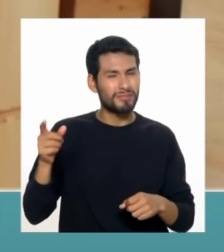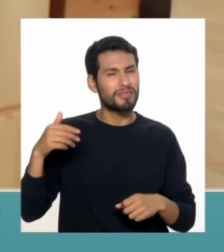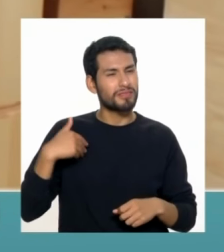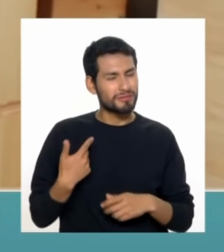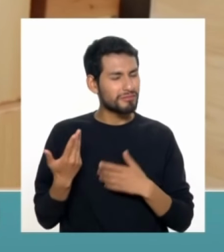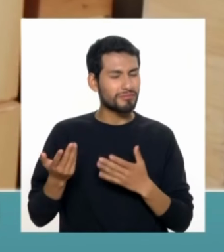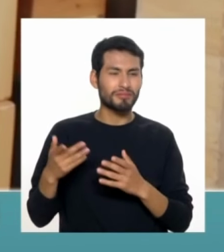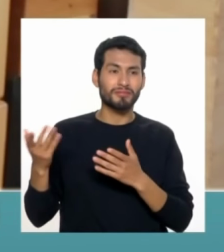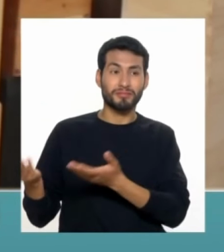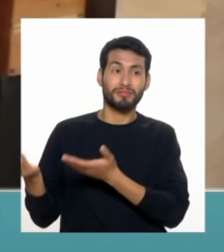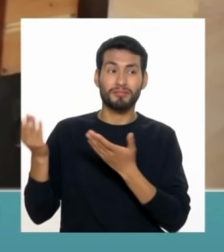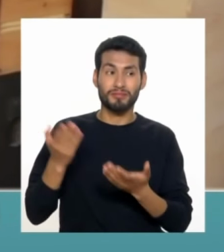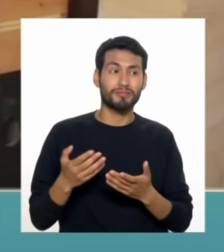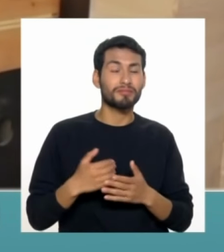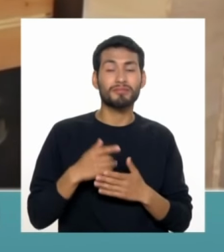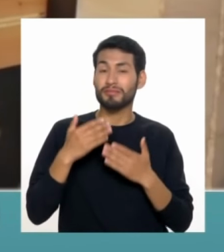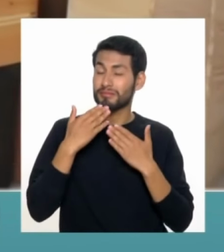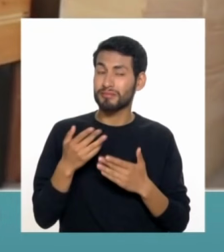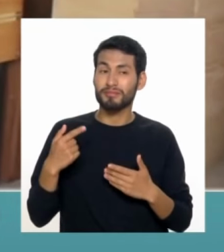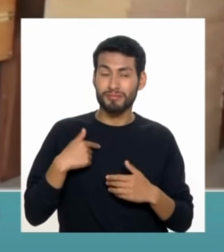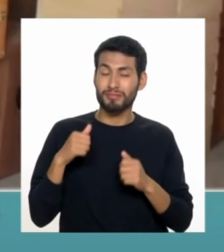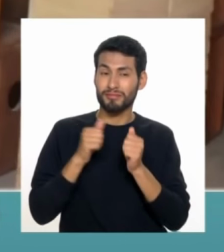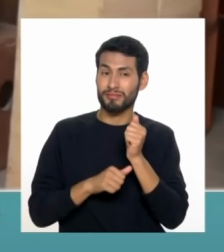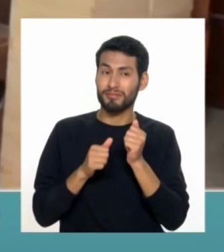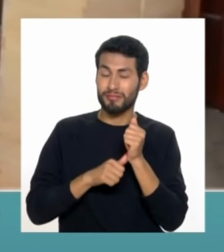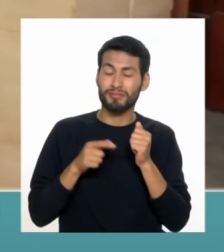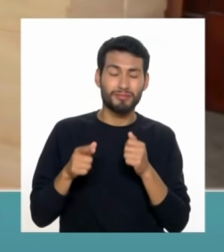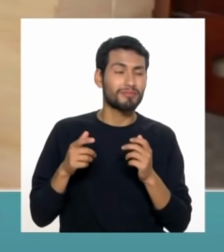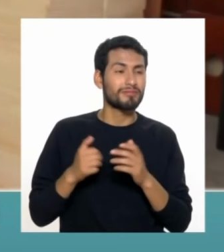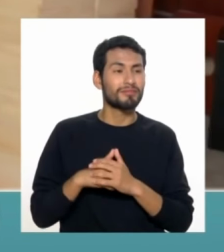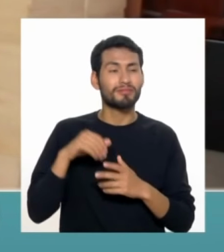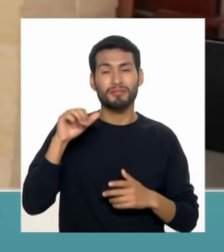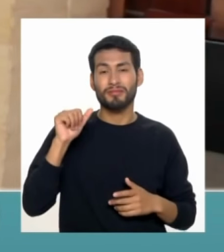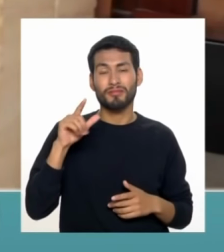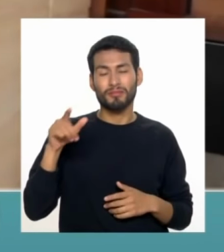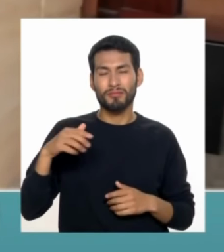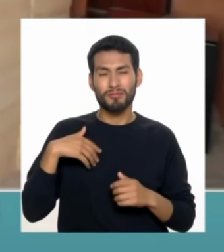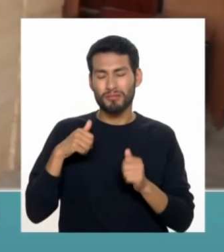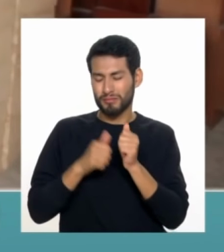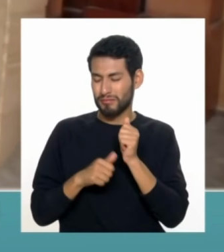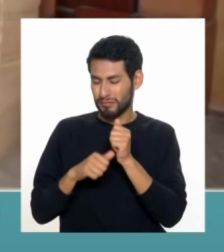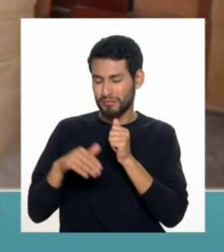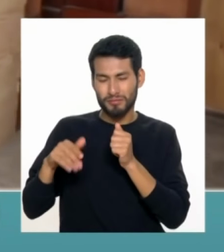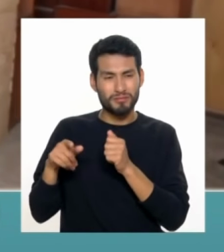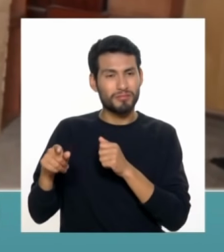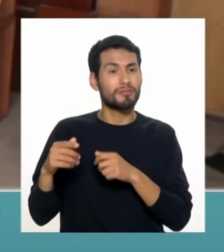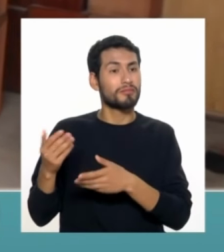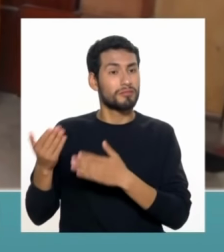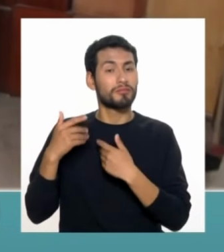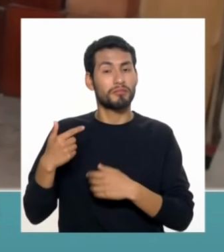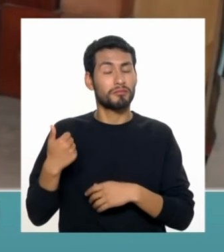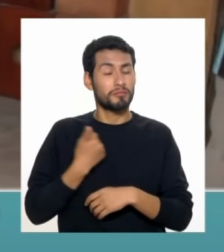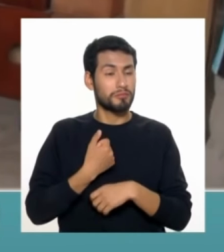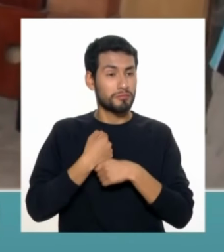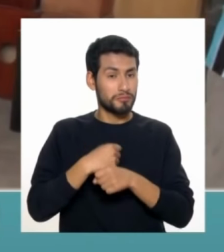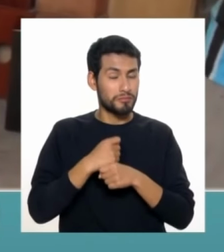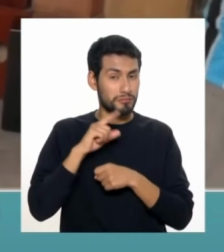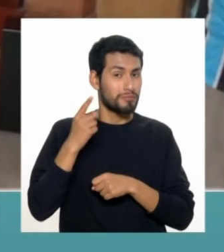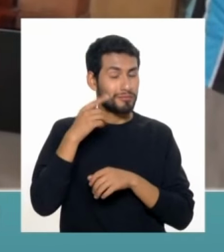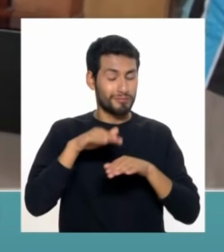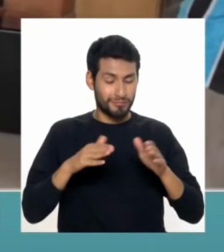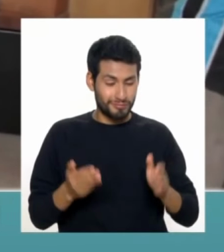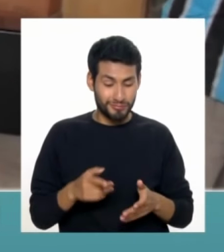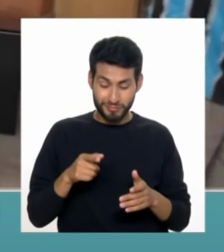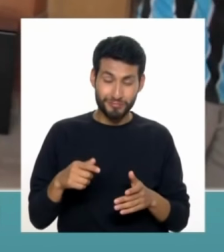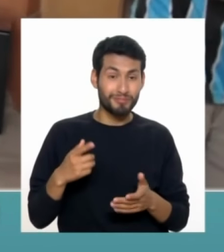y gracias a Dios yo tengo un hermano, Carlos Alfonso, que es mi hermano menor, que es ebanista, y él me hizo mi primer cajón. Quedó